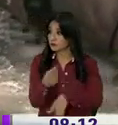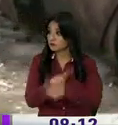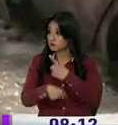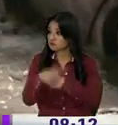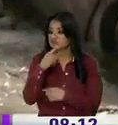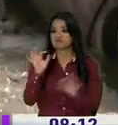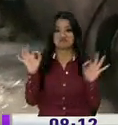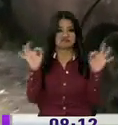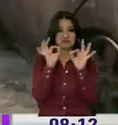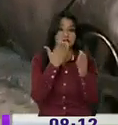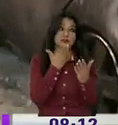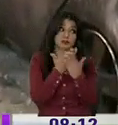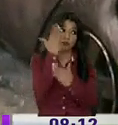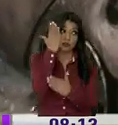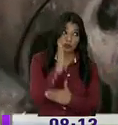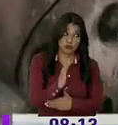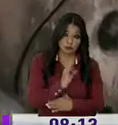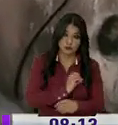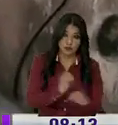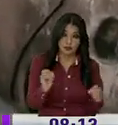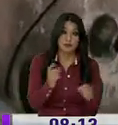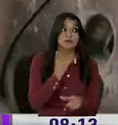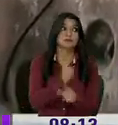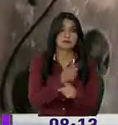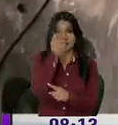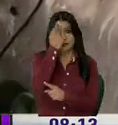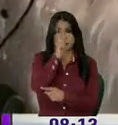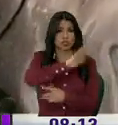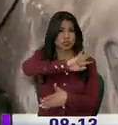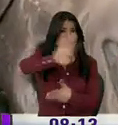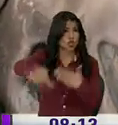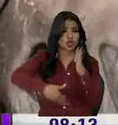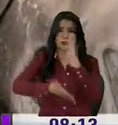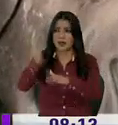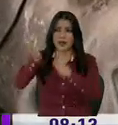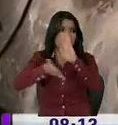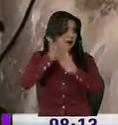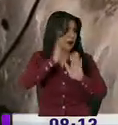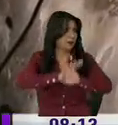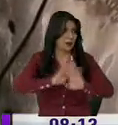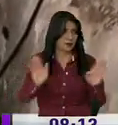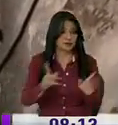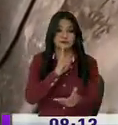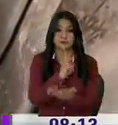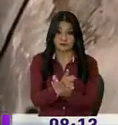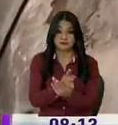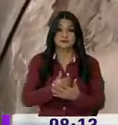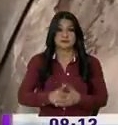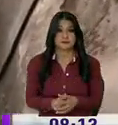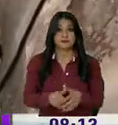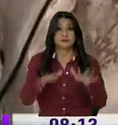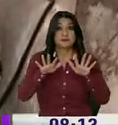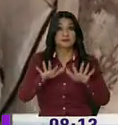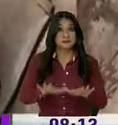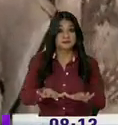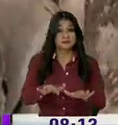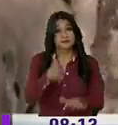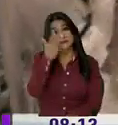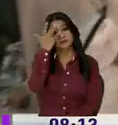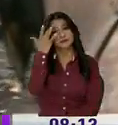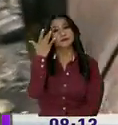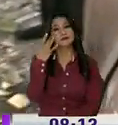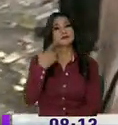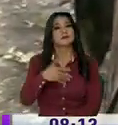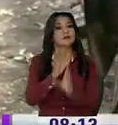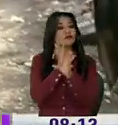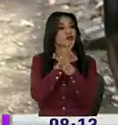tuvimos víctimas que lamentar porque se tomó la decisión de que todo el mundo salga. Tenemos que informar también que aquí no solamente